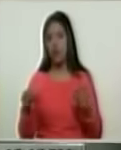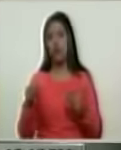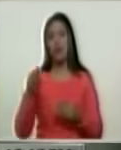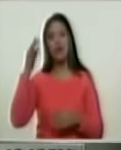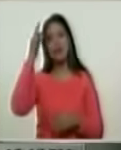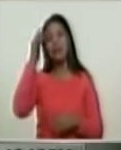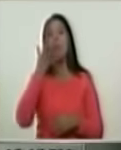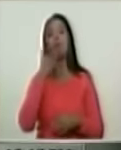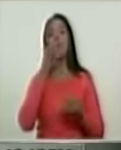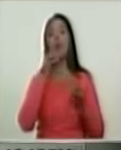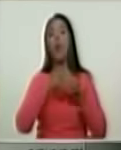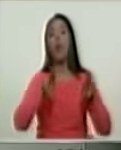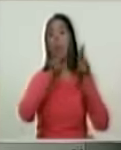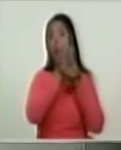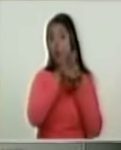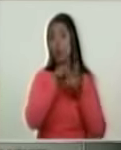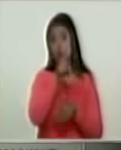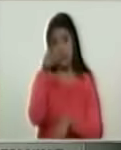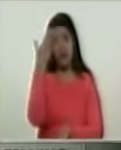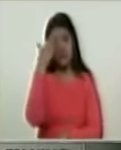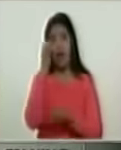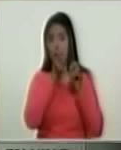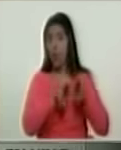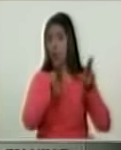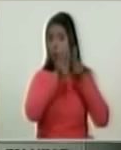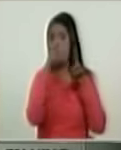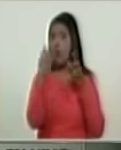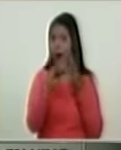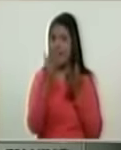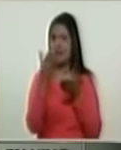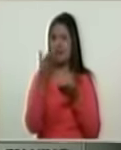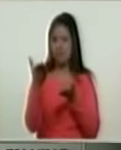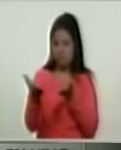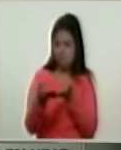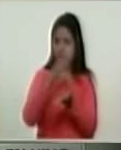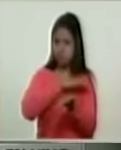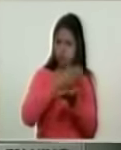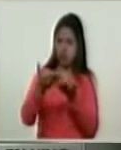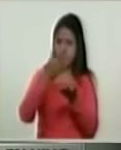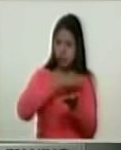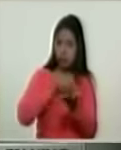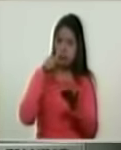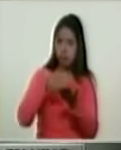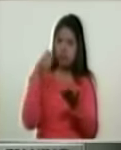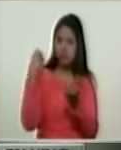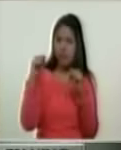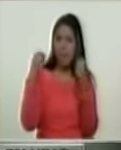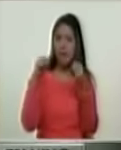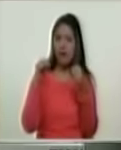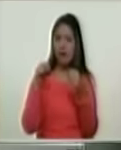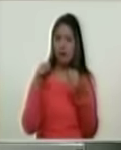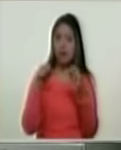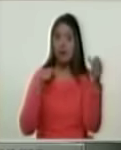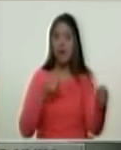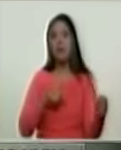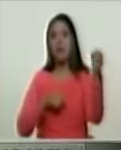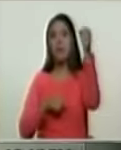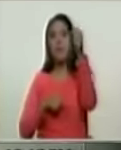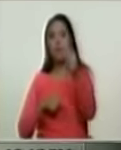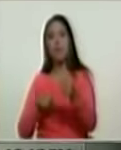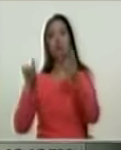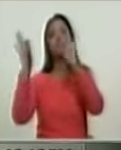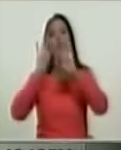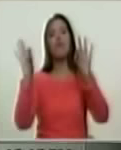Unidas, por ejemplo. Ustedes saben que Naciones Unidas tiene un manual y prácticamente impone un